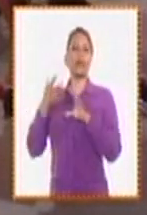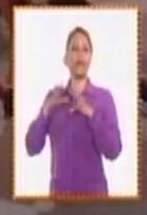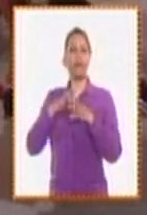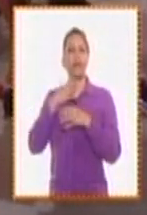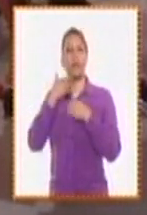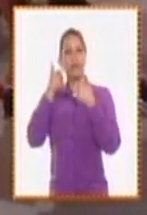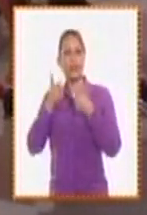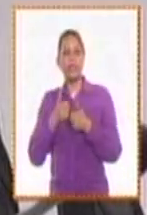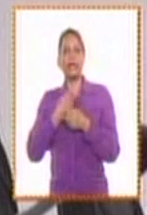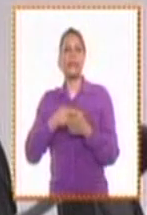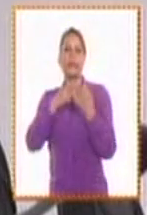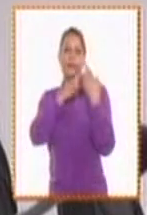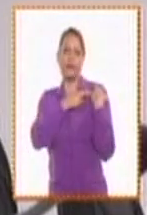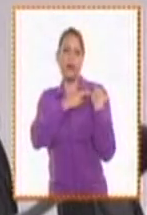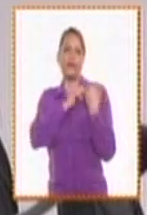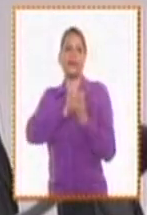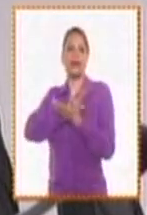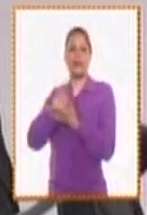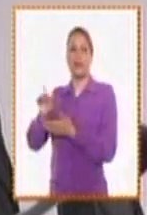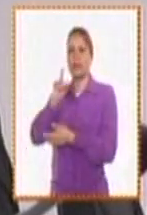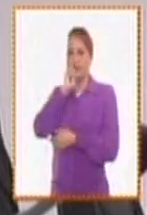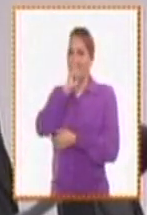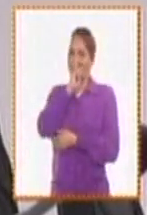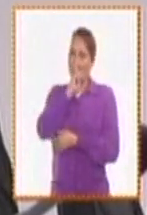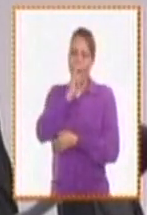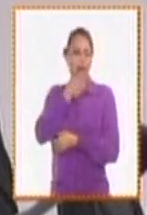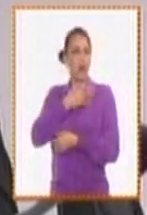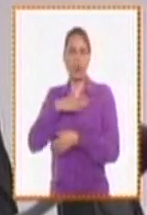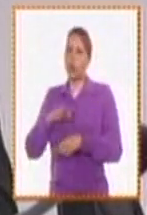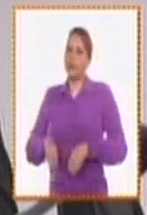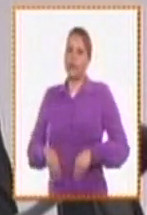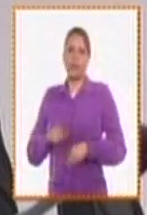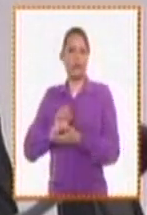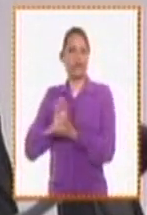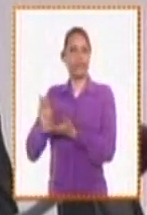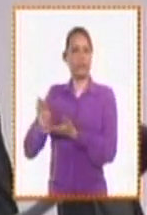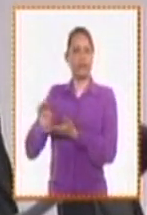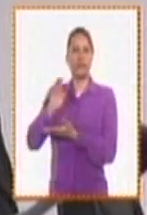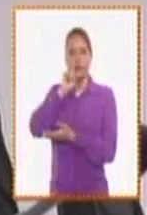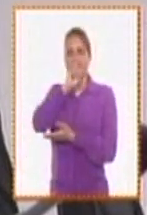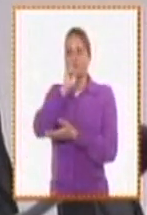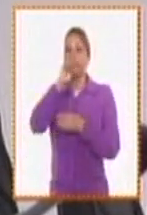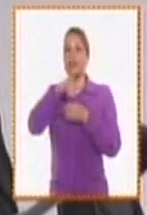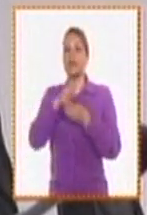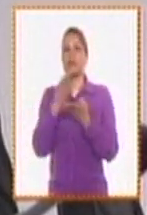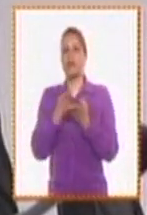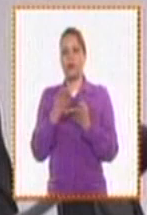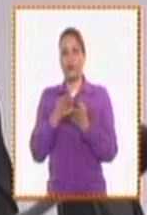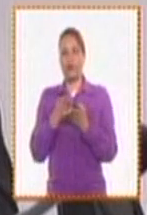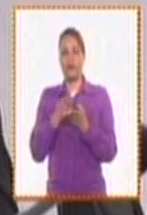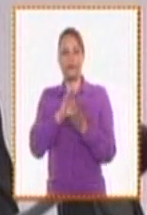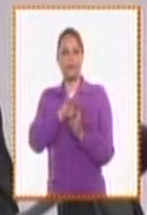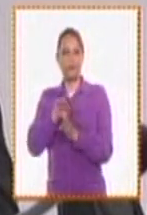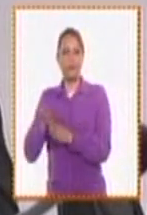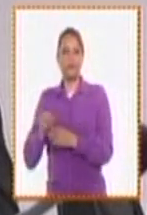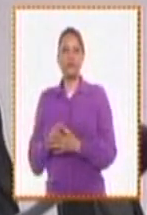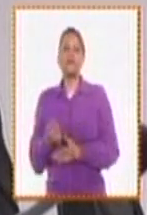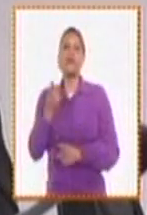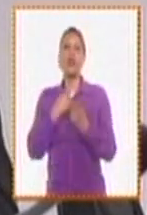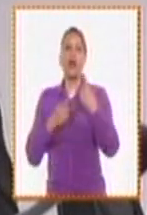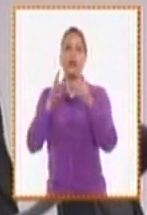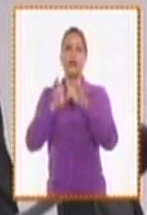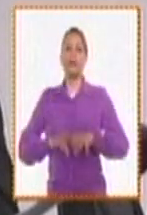efectiva a evitar que incurran en este tipo de hechos los muchachos en las escuelas. Hay que decir, Randy, que a pesar de la